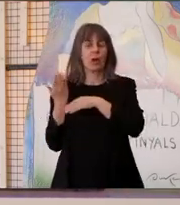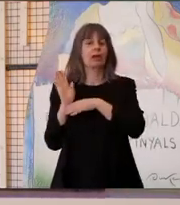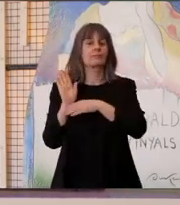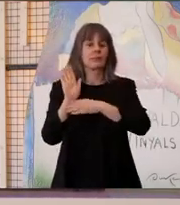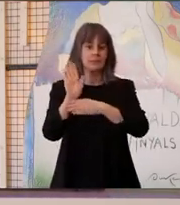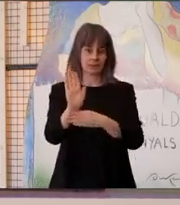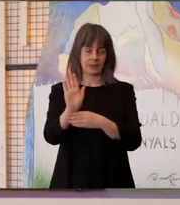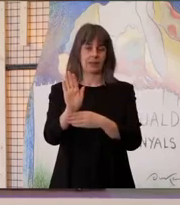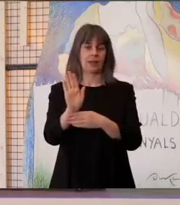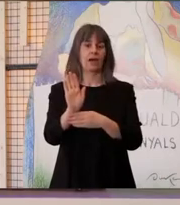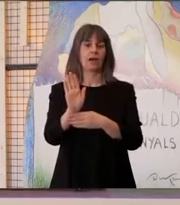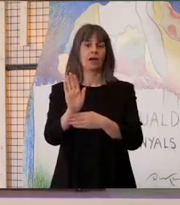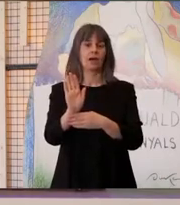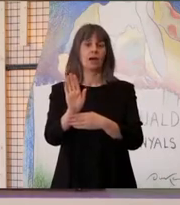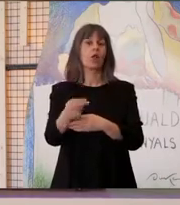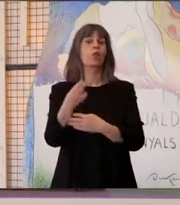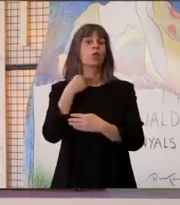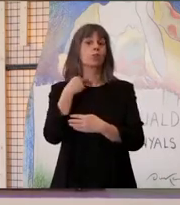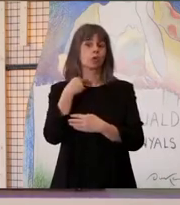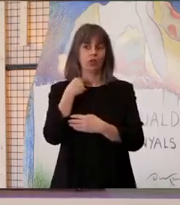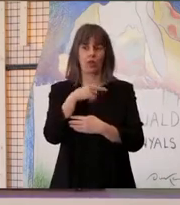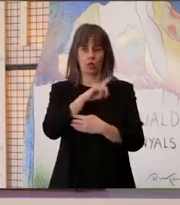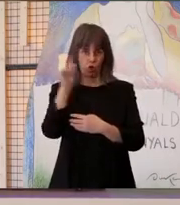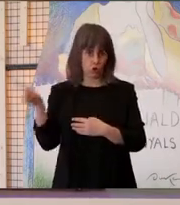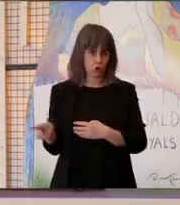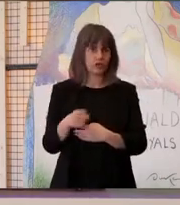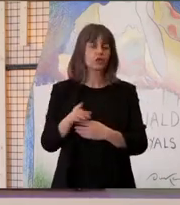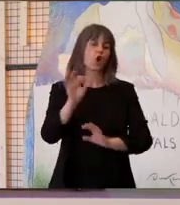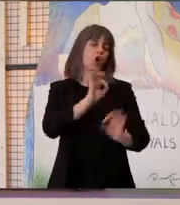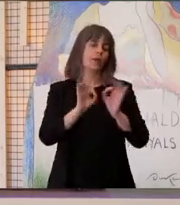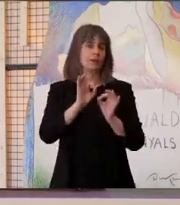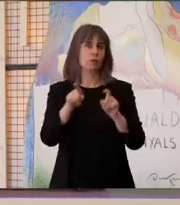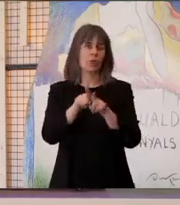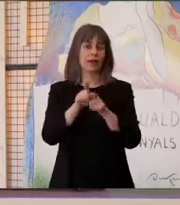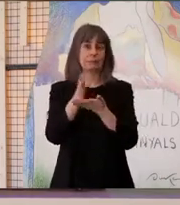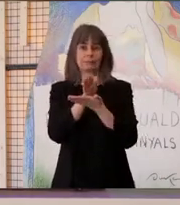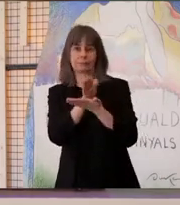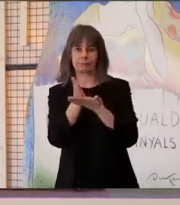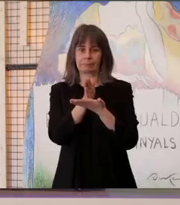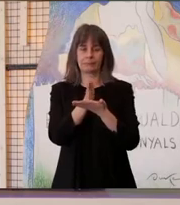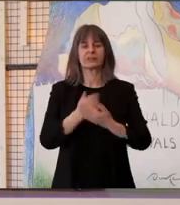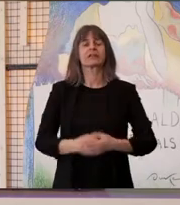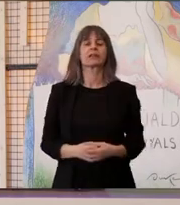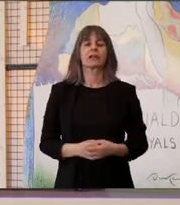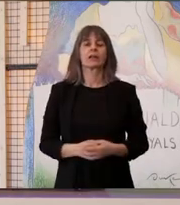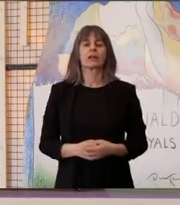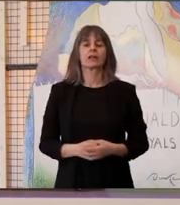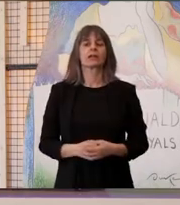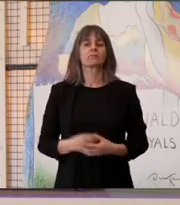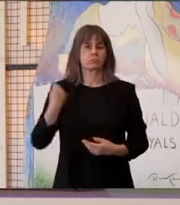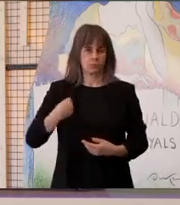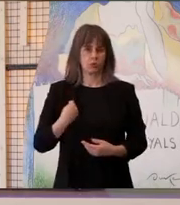a las diputaciones no un organismo intermedio que tienen una fuerte